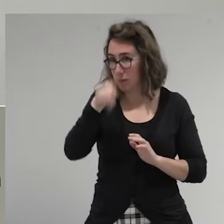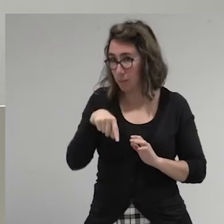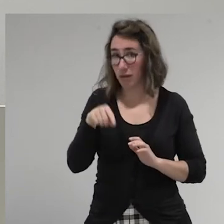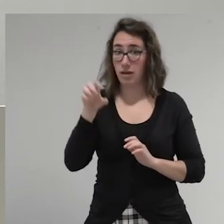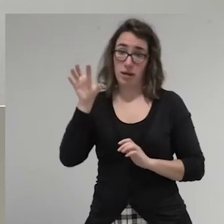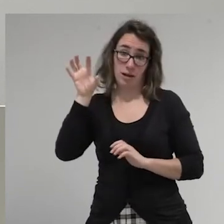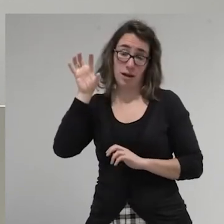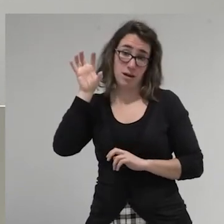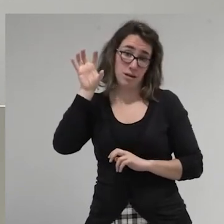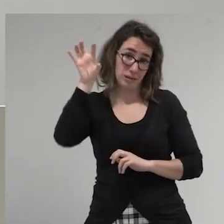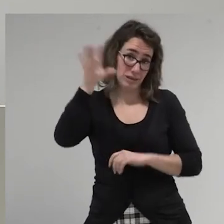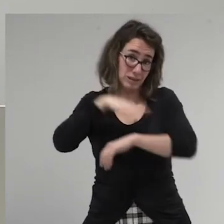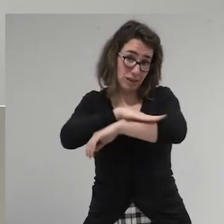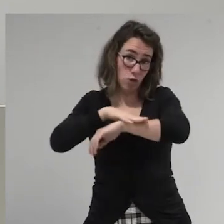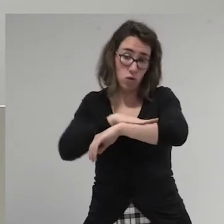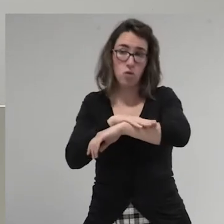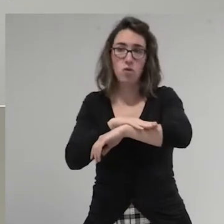Estado,